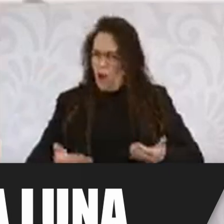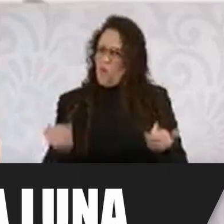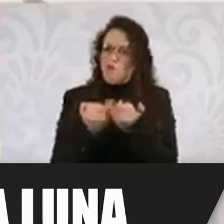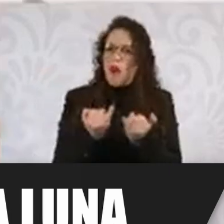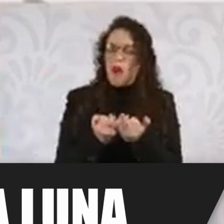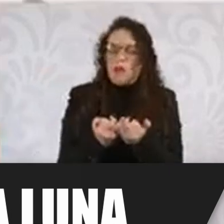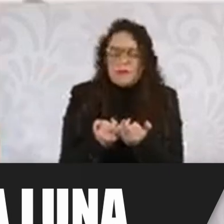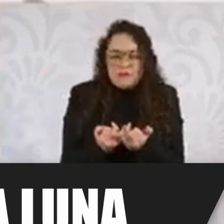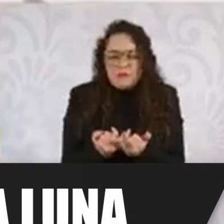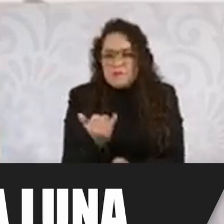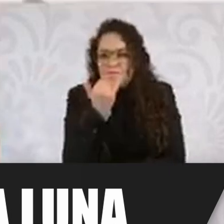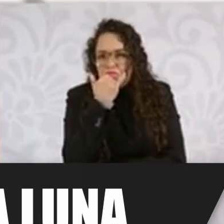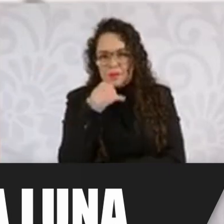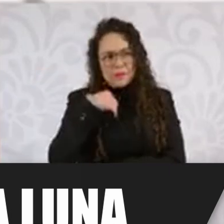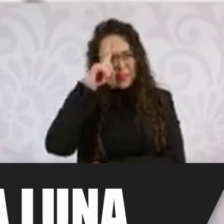O sea, ¿cómo?